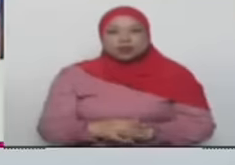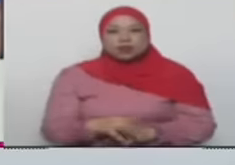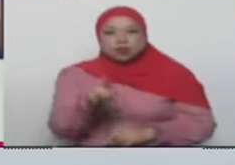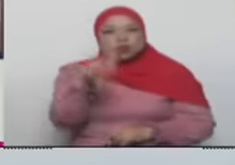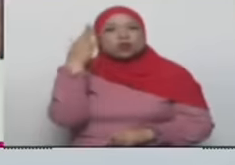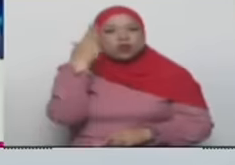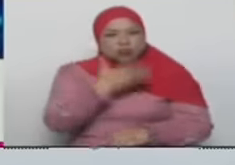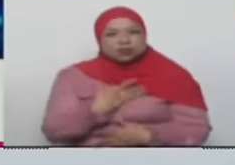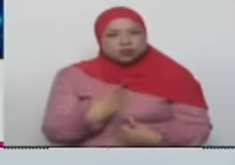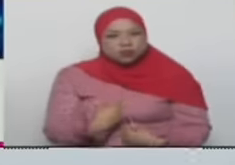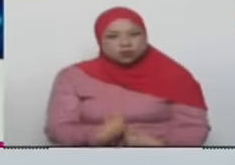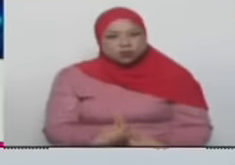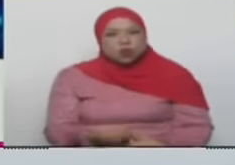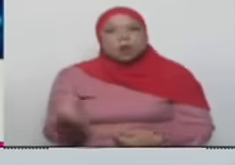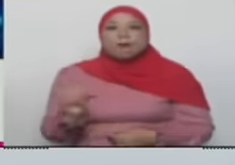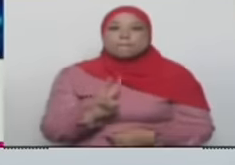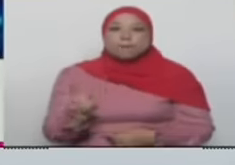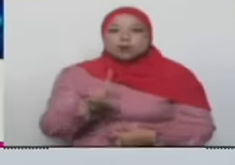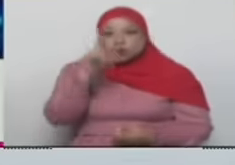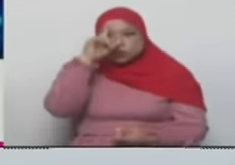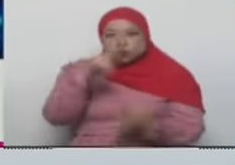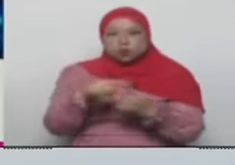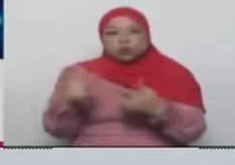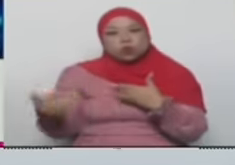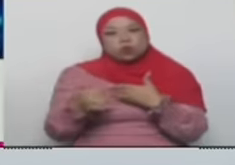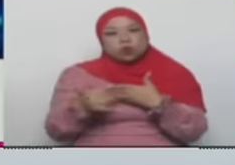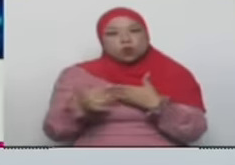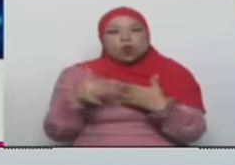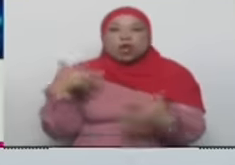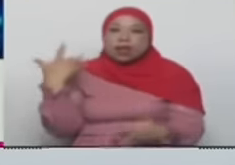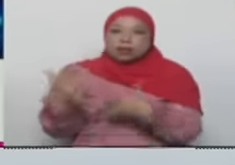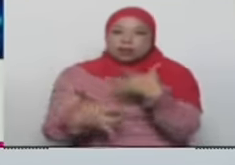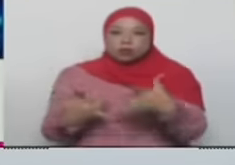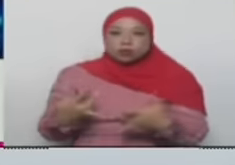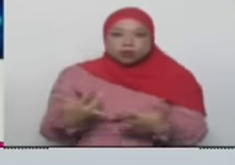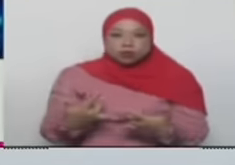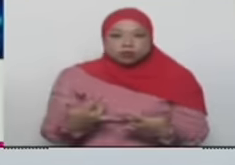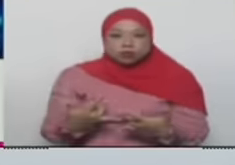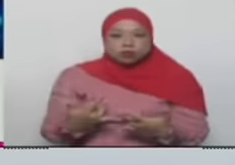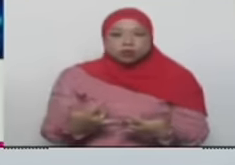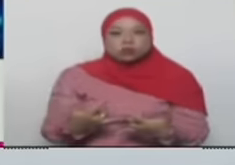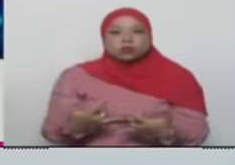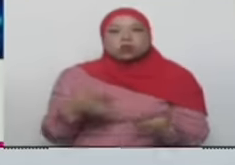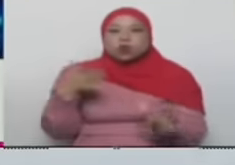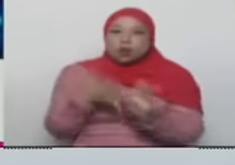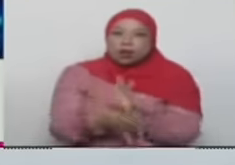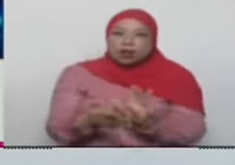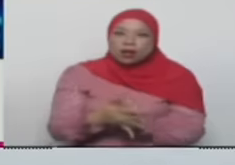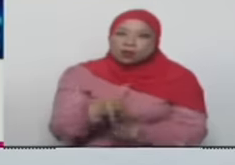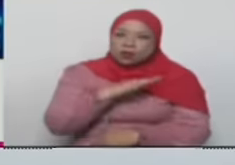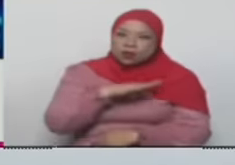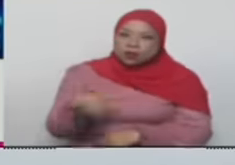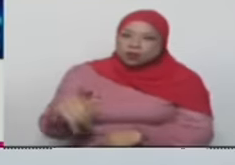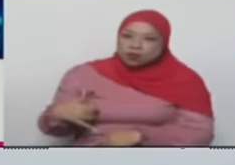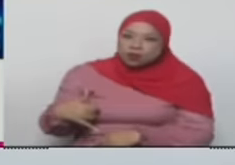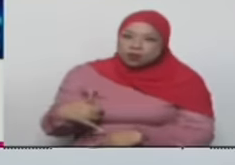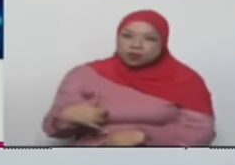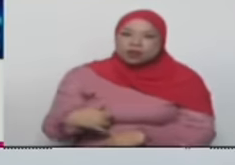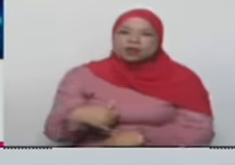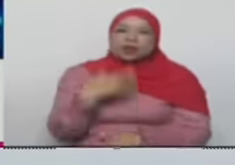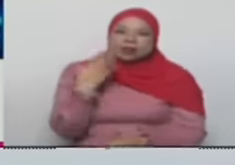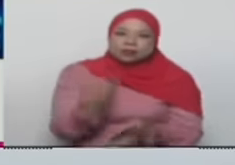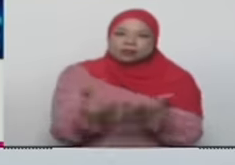sana. Venezuela ha sido objeto de un gran ataque cibernético. Ha sido, no, ha sido y